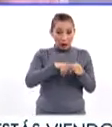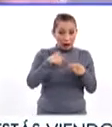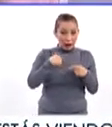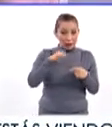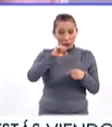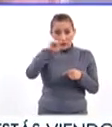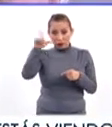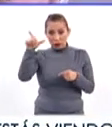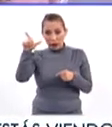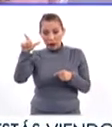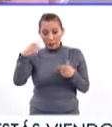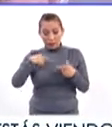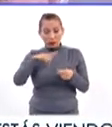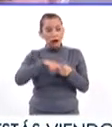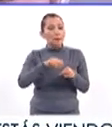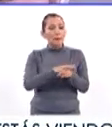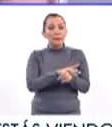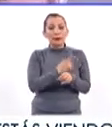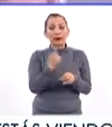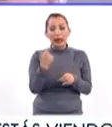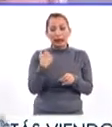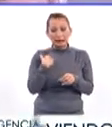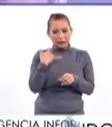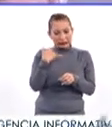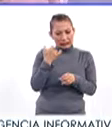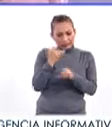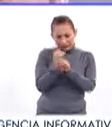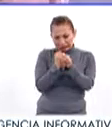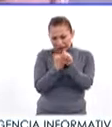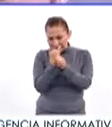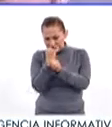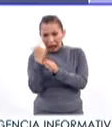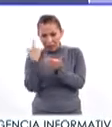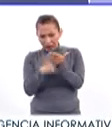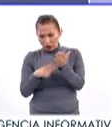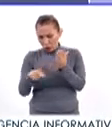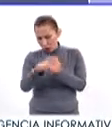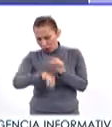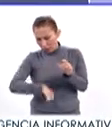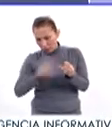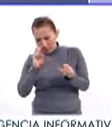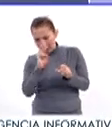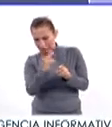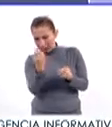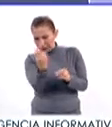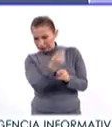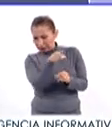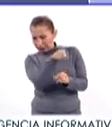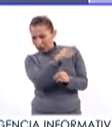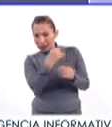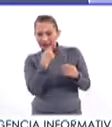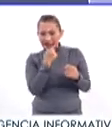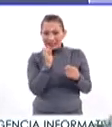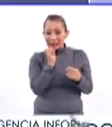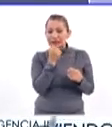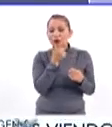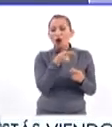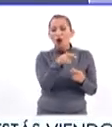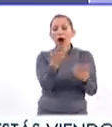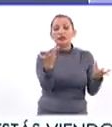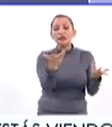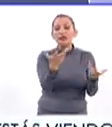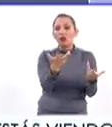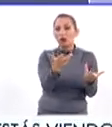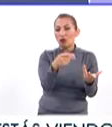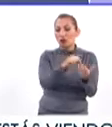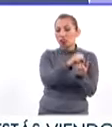como profesional. Personal en tratar de indagar dentro de los intereses de los chicos, de las chicas, qué es lo que están